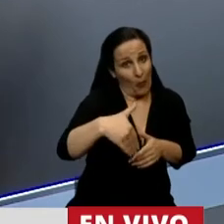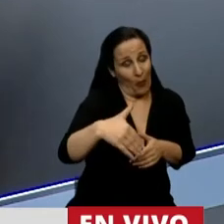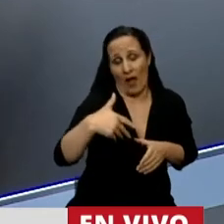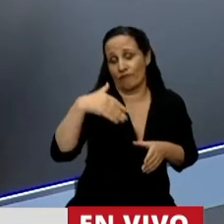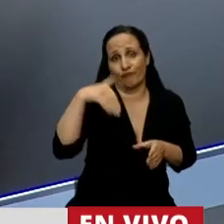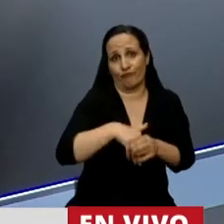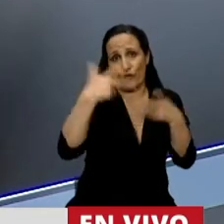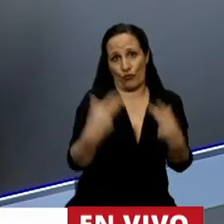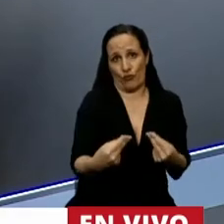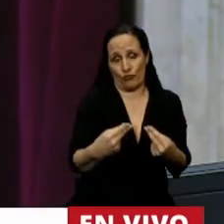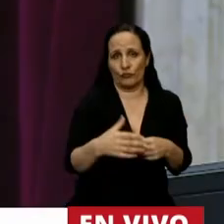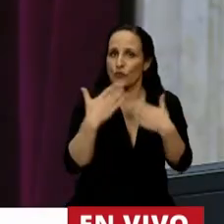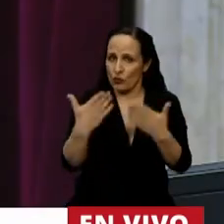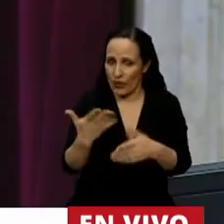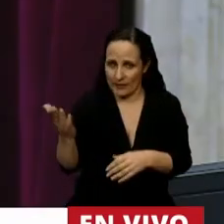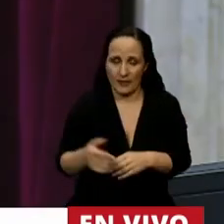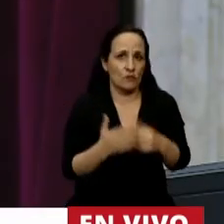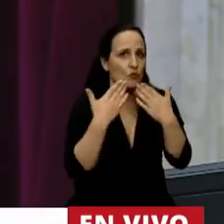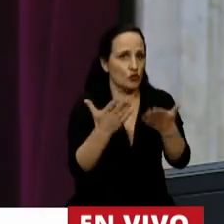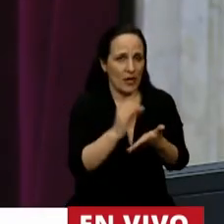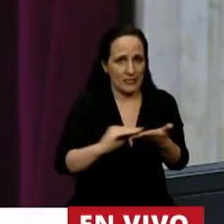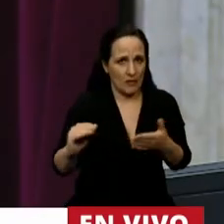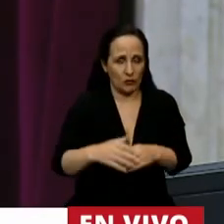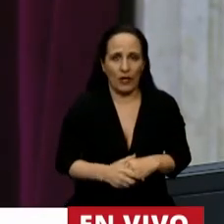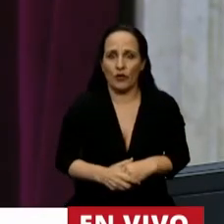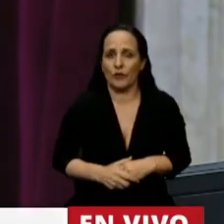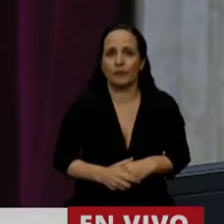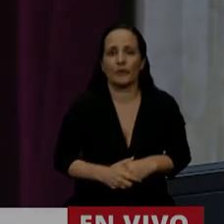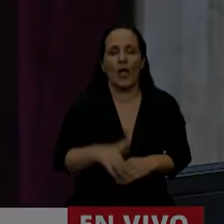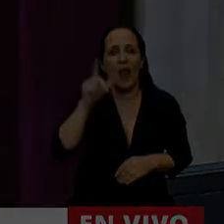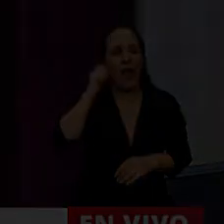a ser negativo. Muchísimas gracias. Muchas gracias, diputado Fernández Langham.